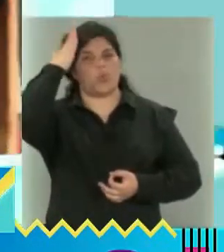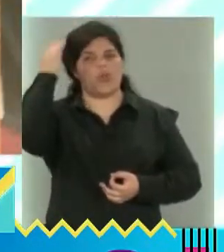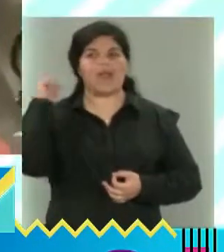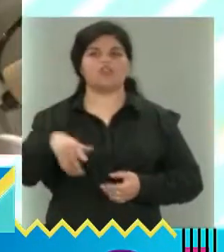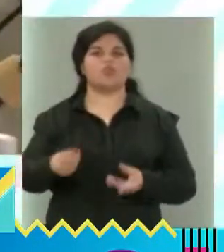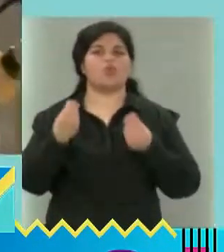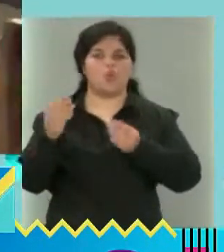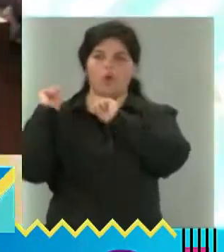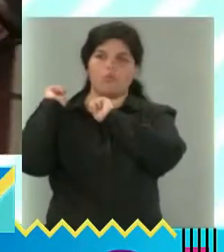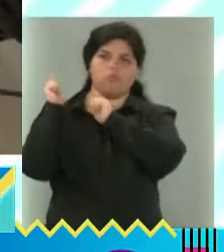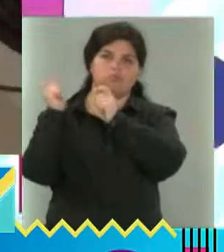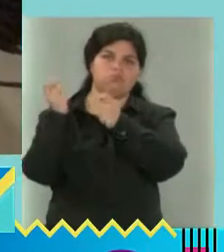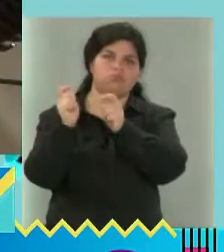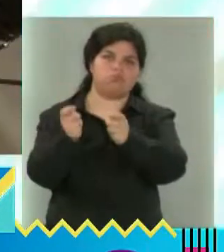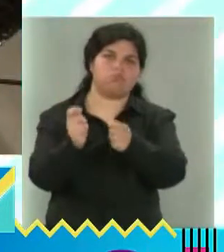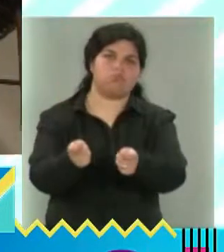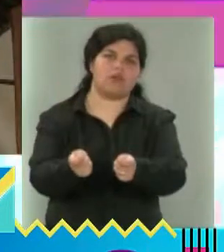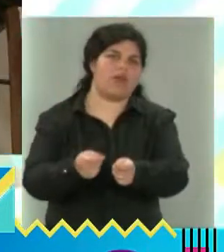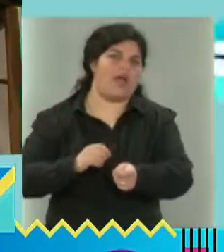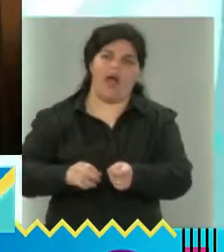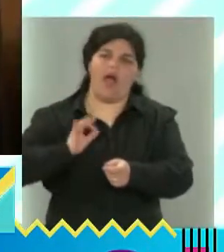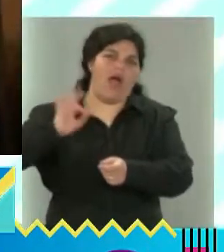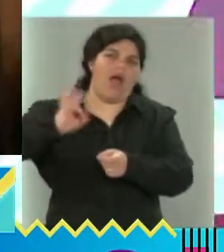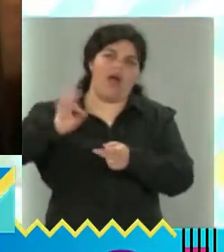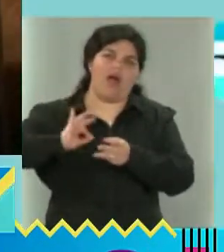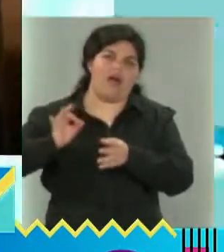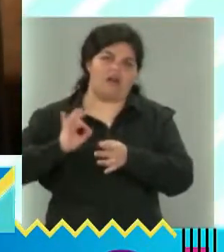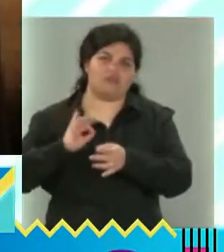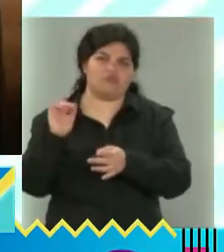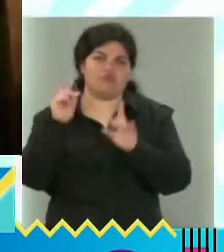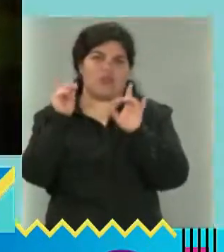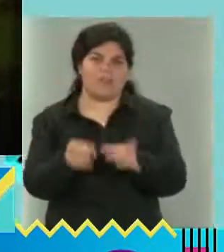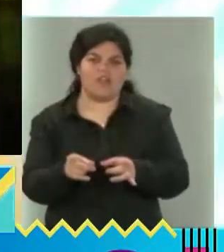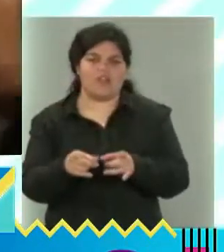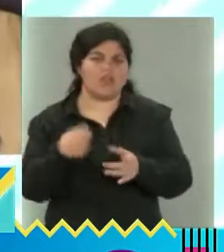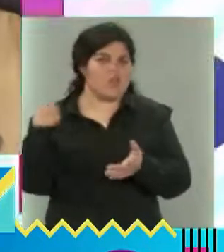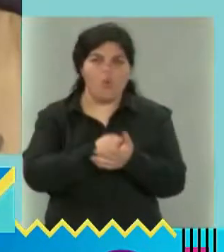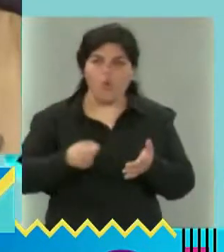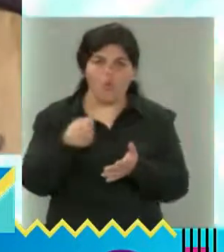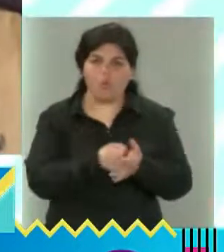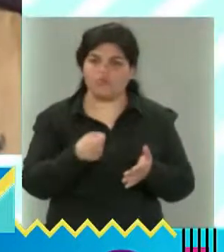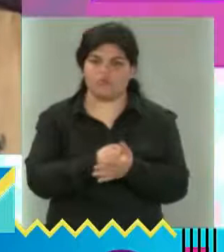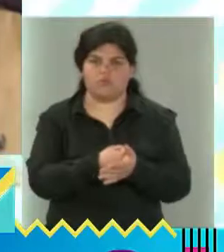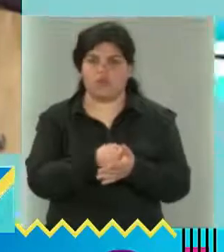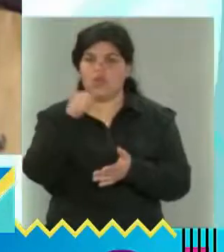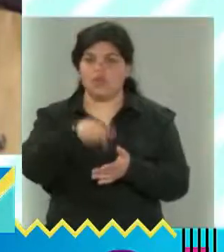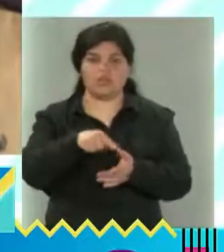con siglos y con mucho esfuerzo que no se puede monetizar. O sea, no es